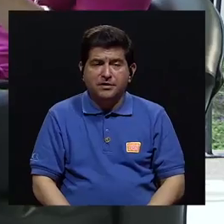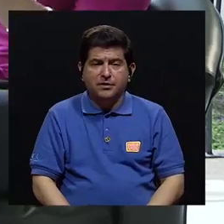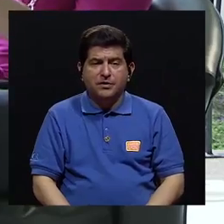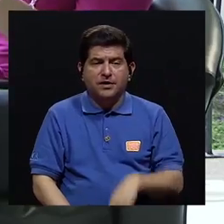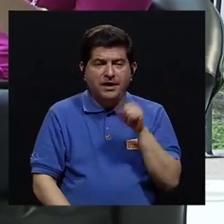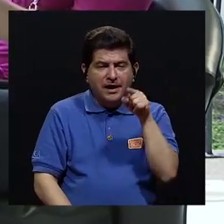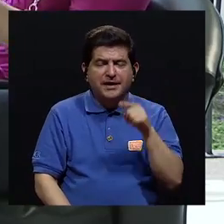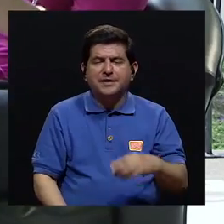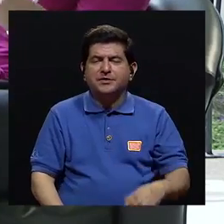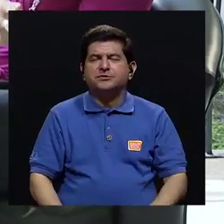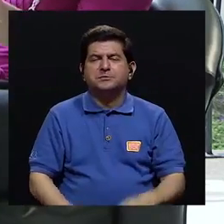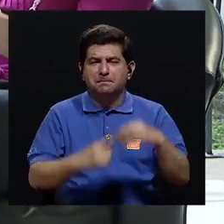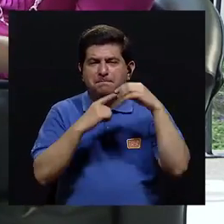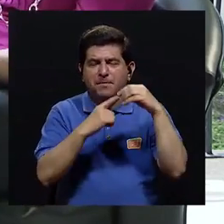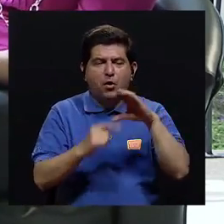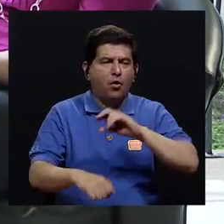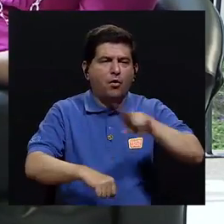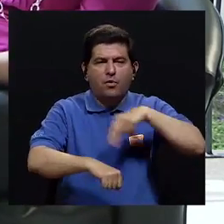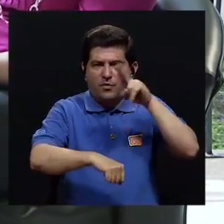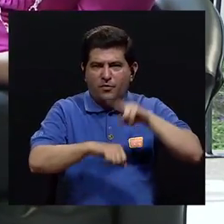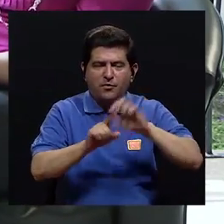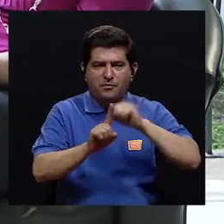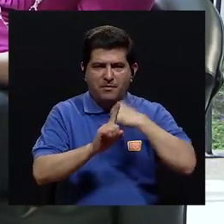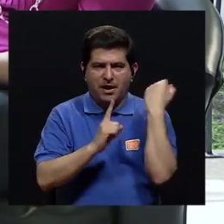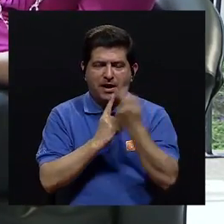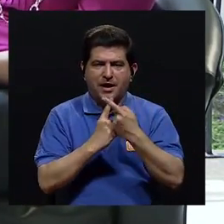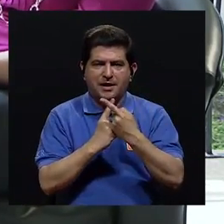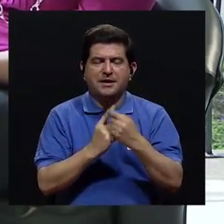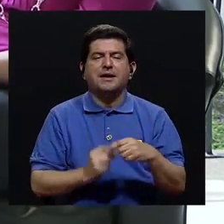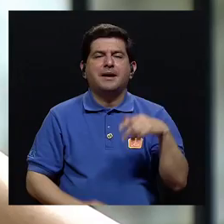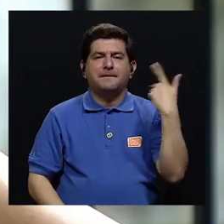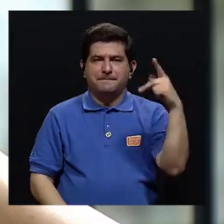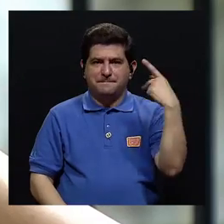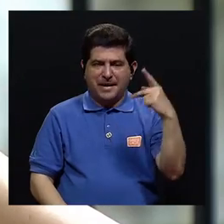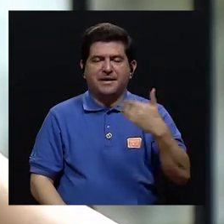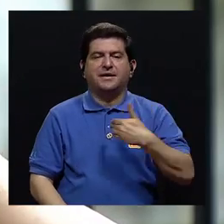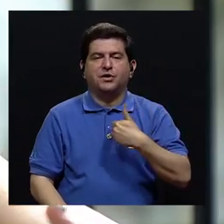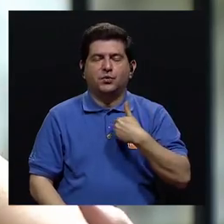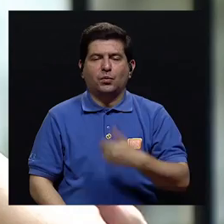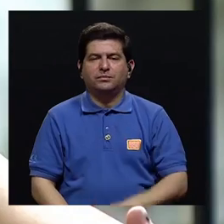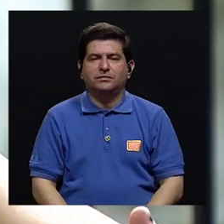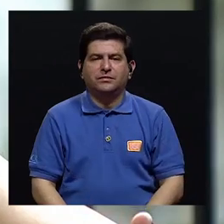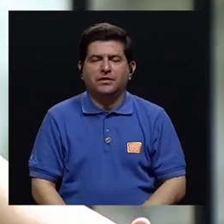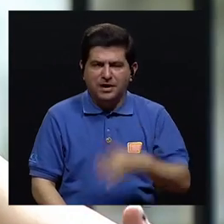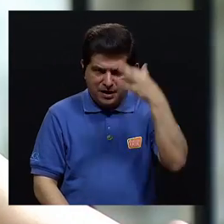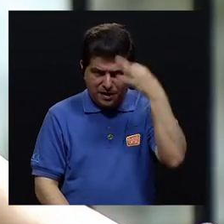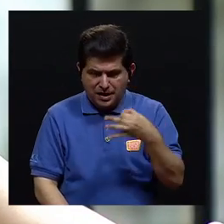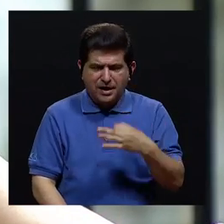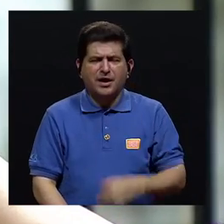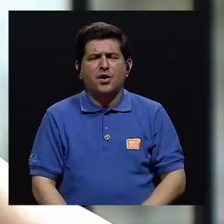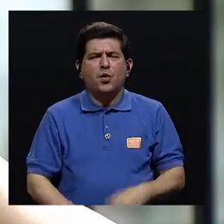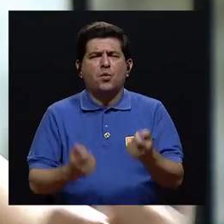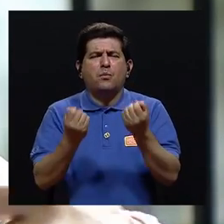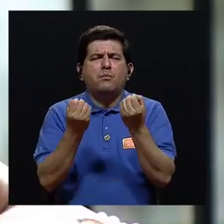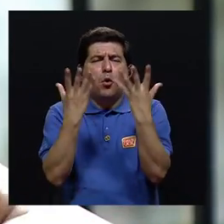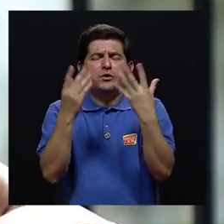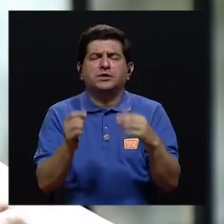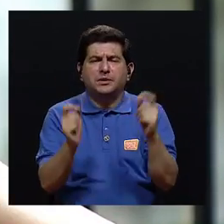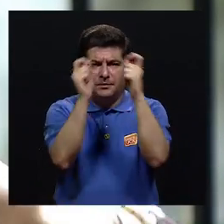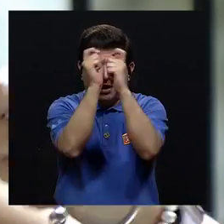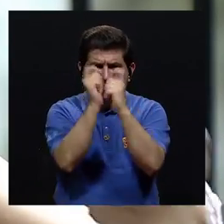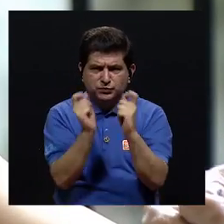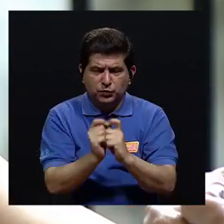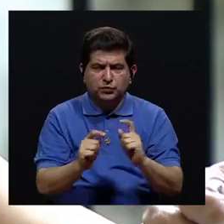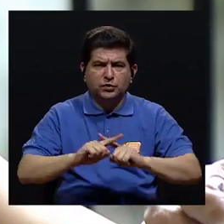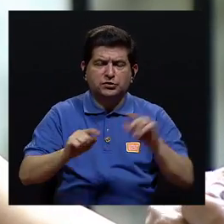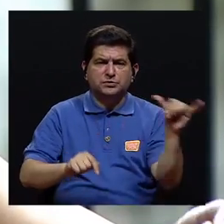como los principales o los más comunes factores de riesgo que podríamos tener. Sí, me parece que está muy lleno de detalles, pero ahora me surge la pregunta,